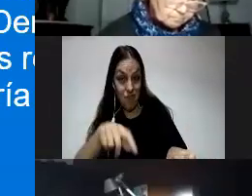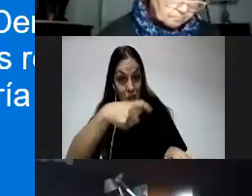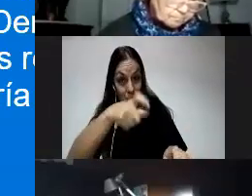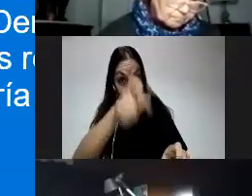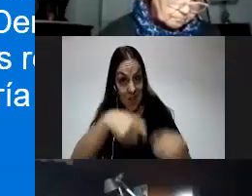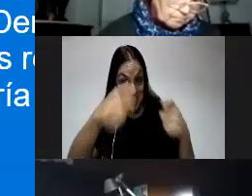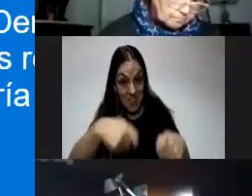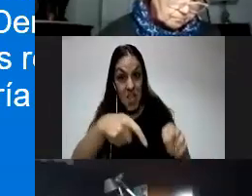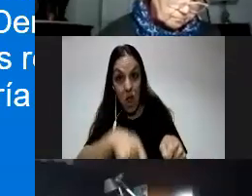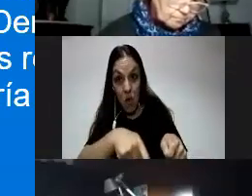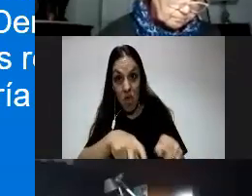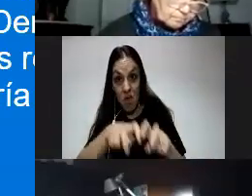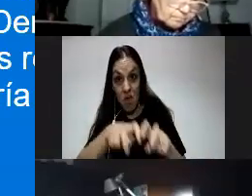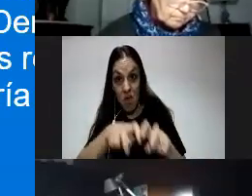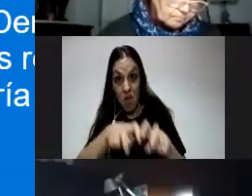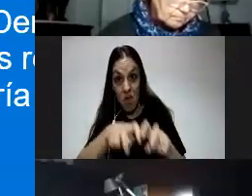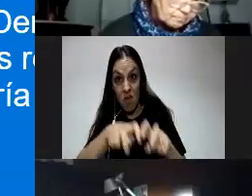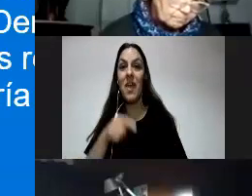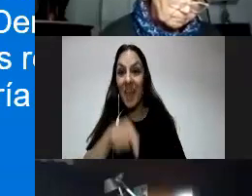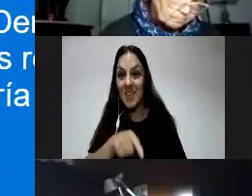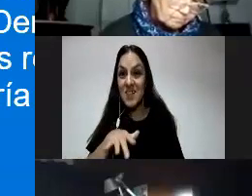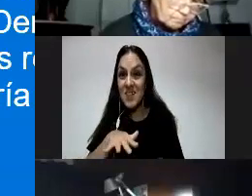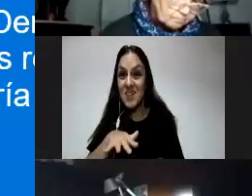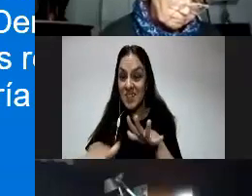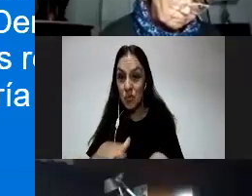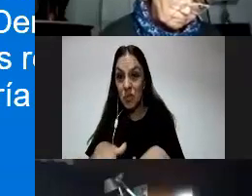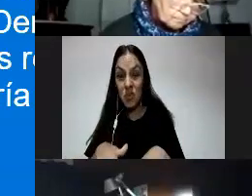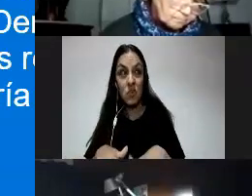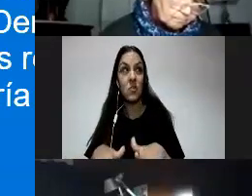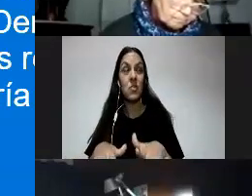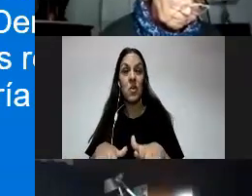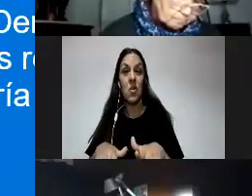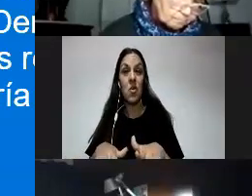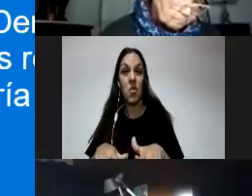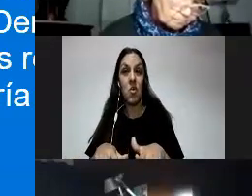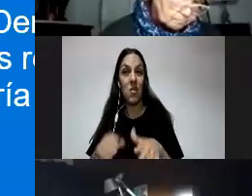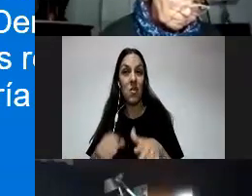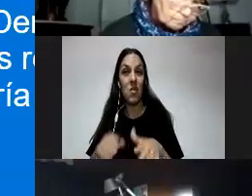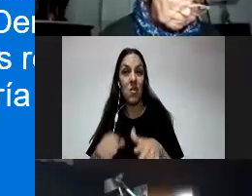esto es algo que es un proyecto.